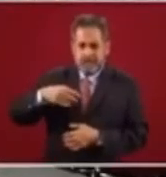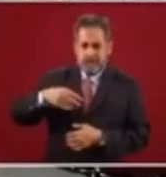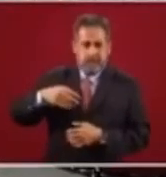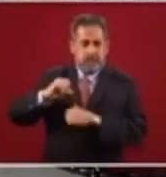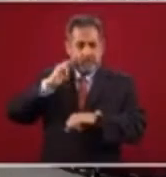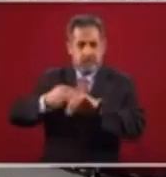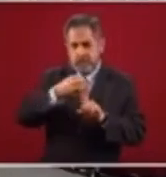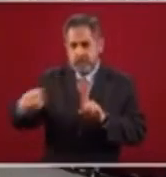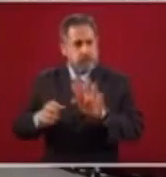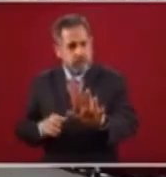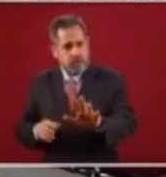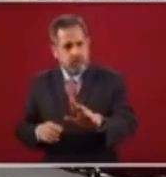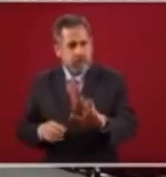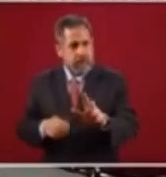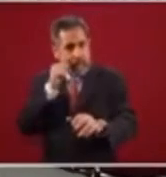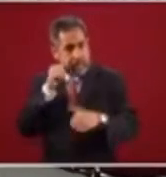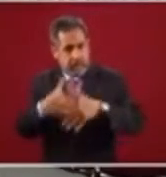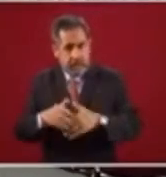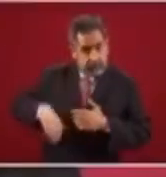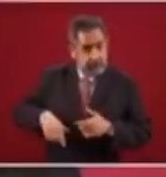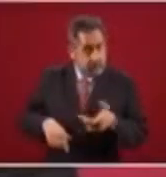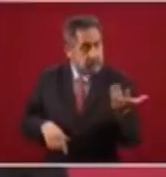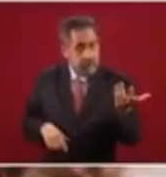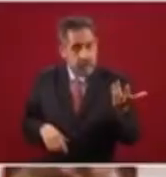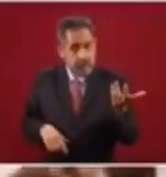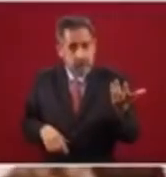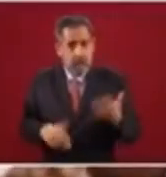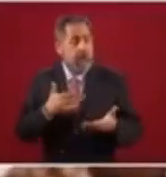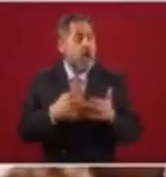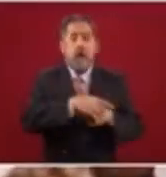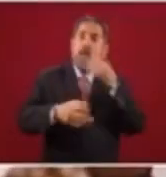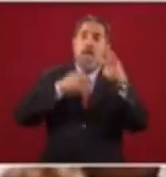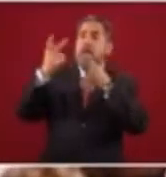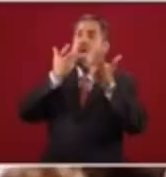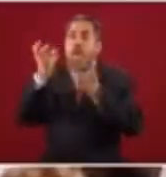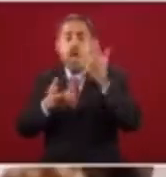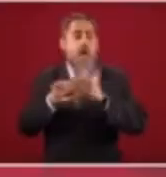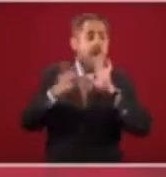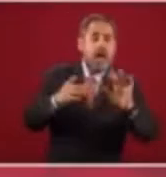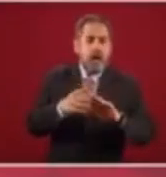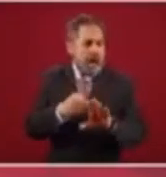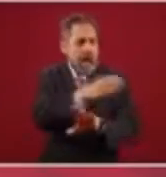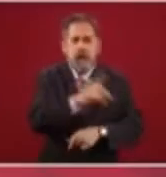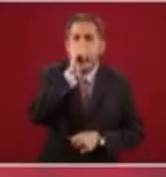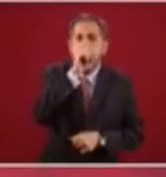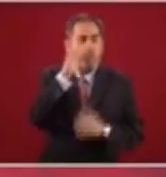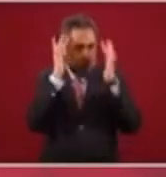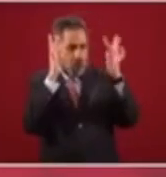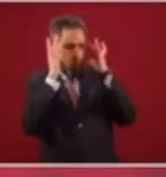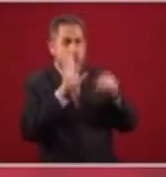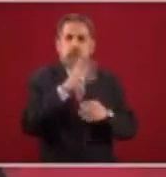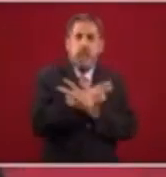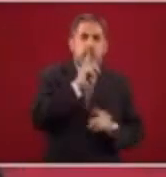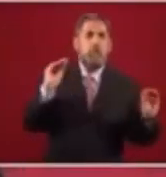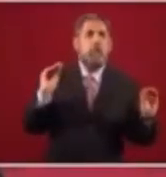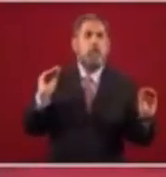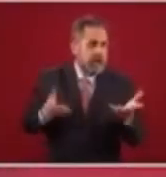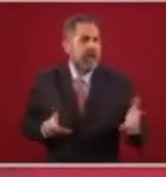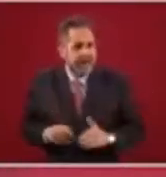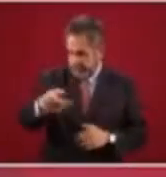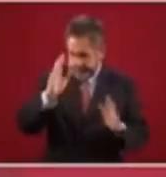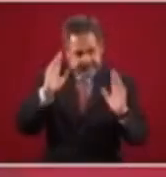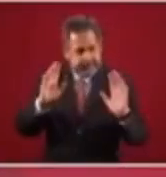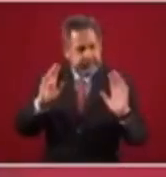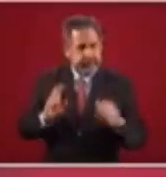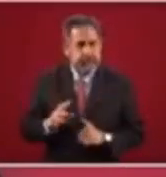los organizadores de la marcha de ayer. A los que actúan de esa manera, los que ahora gritan como pregoneros y callaron como momias. Yo digo